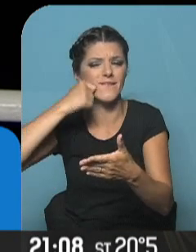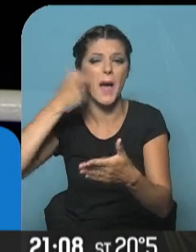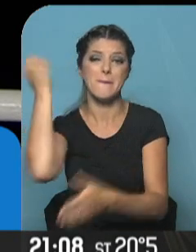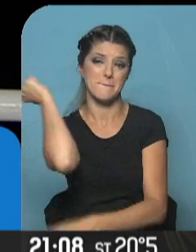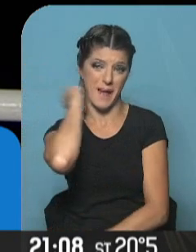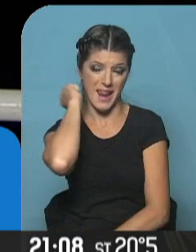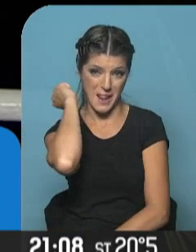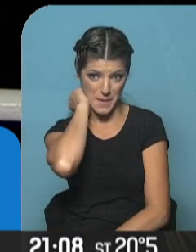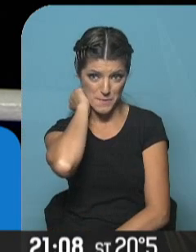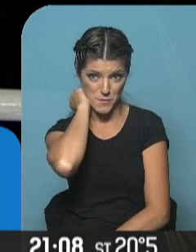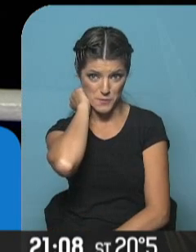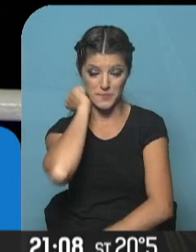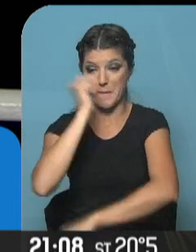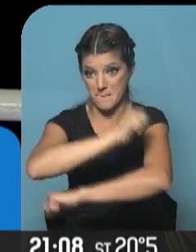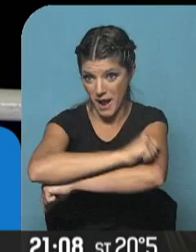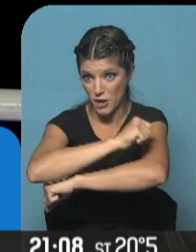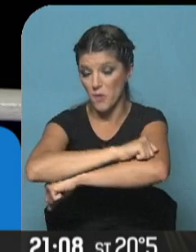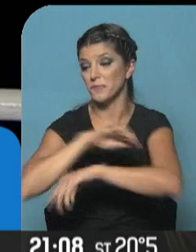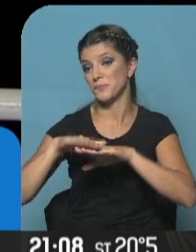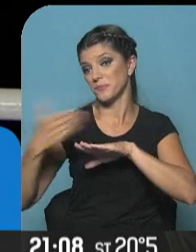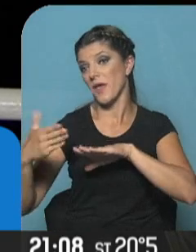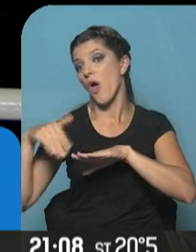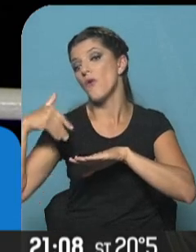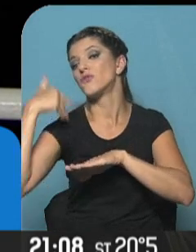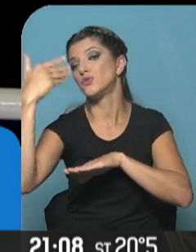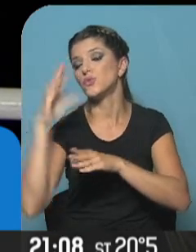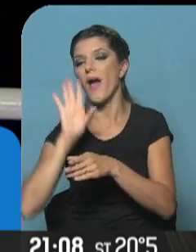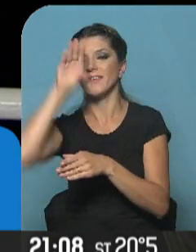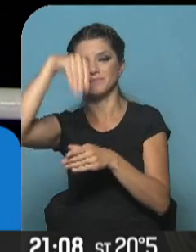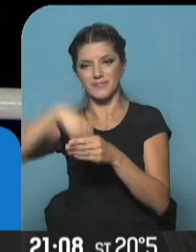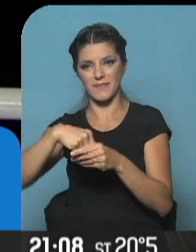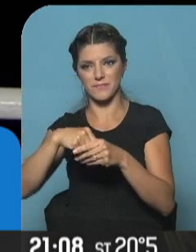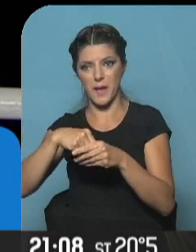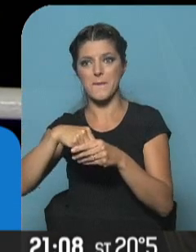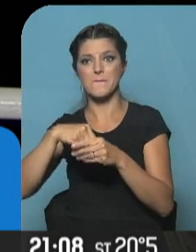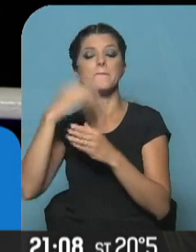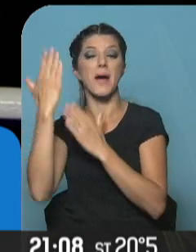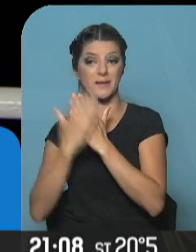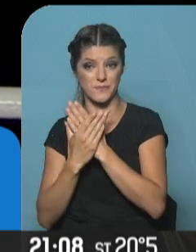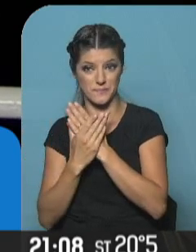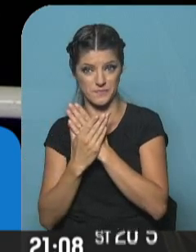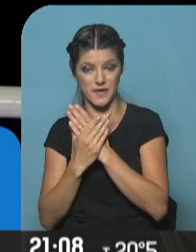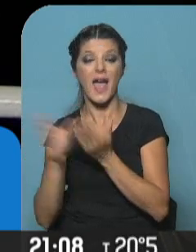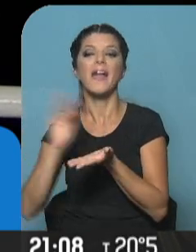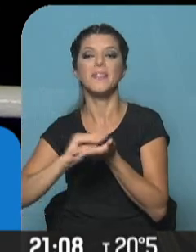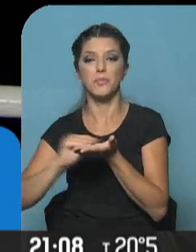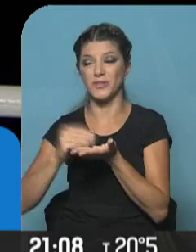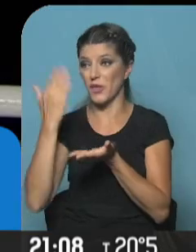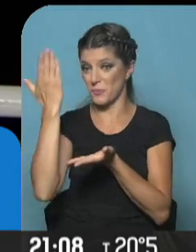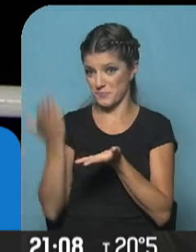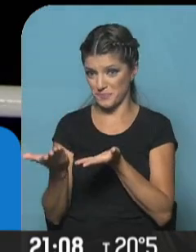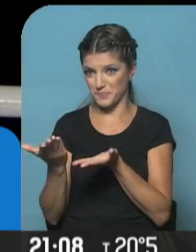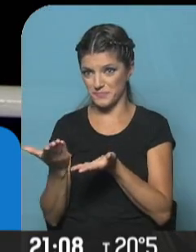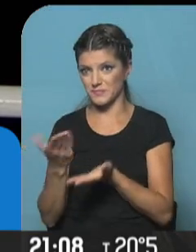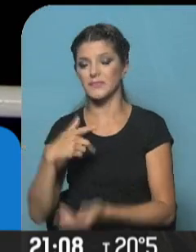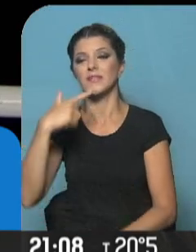balcón, junto a un próximo integrante del Gabinete Nacional, el actual diputado